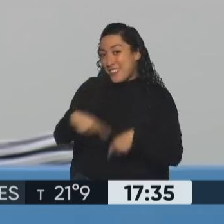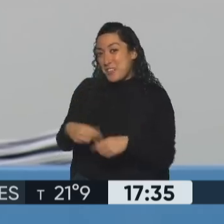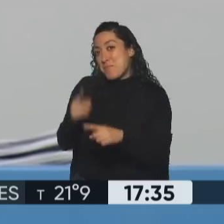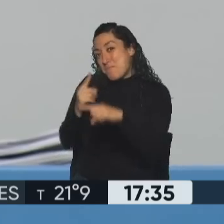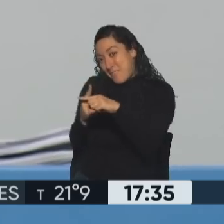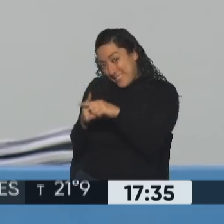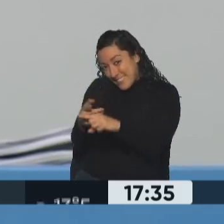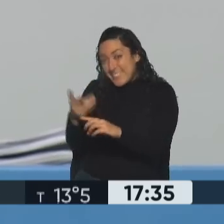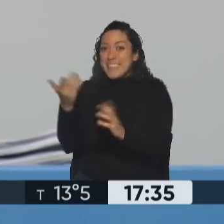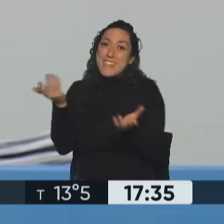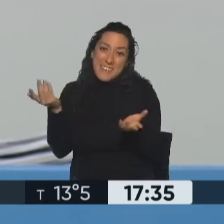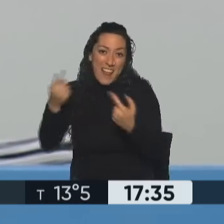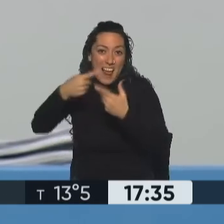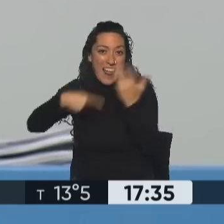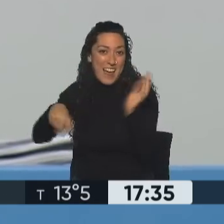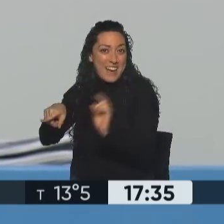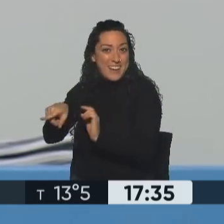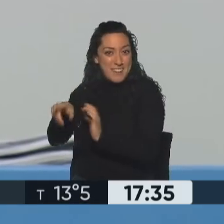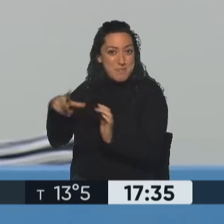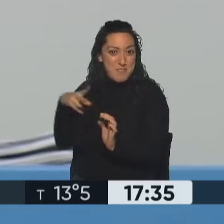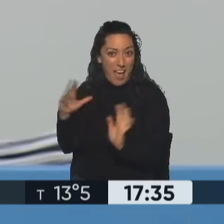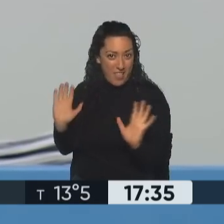benevolencia, etc.